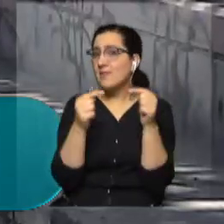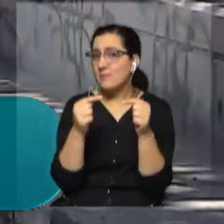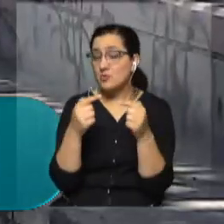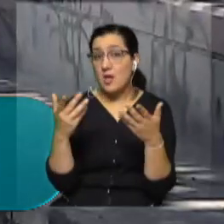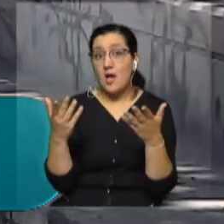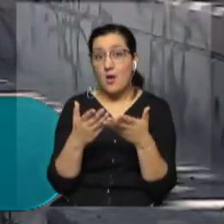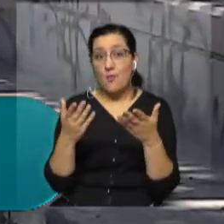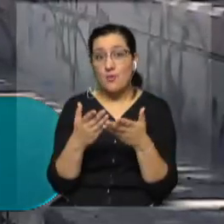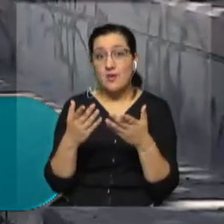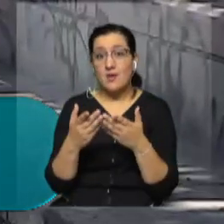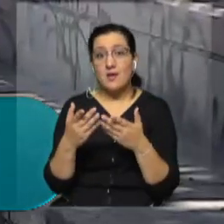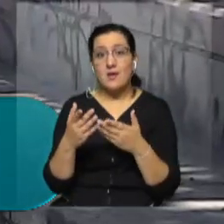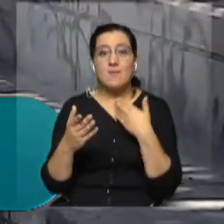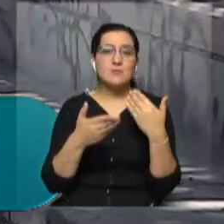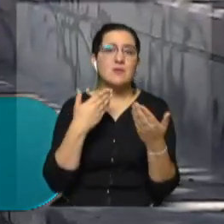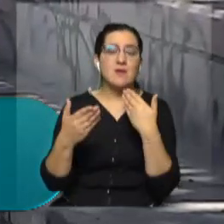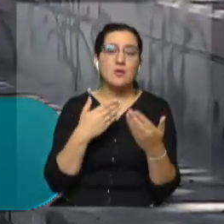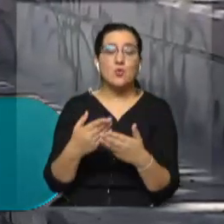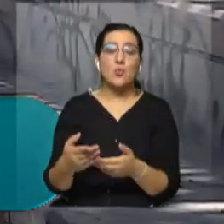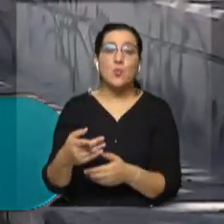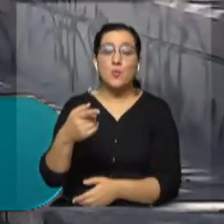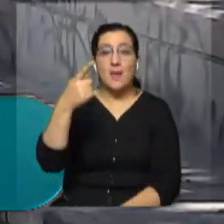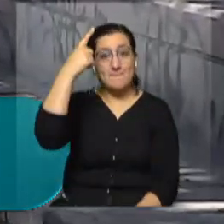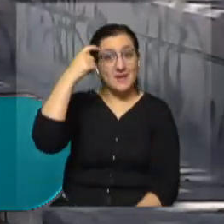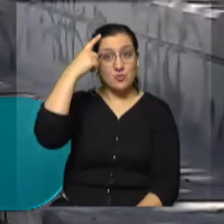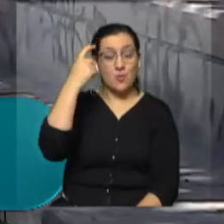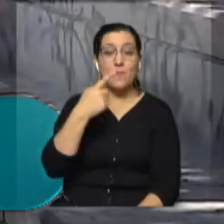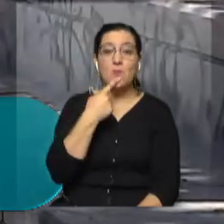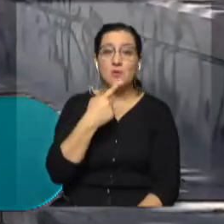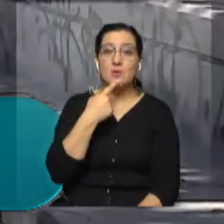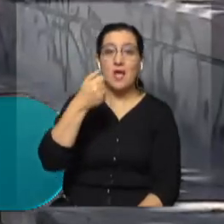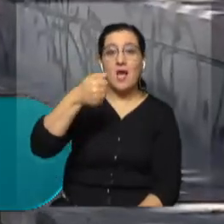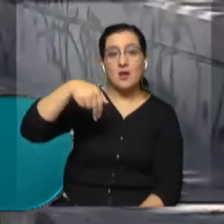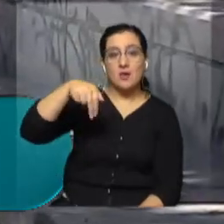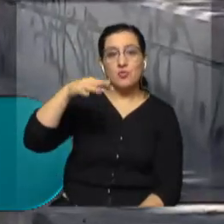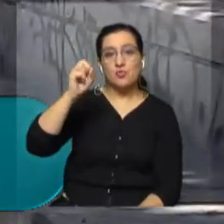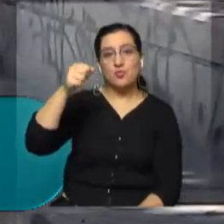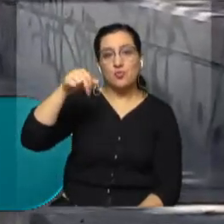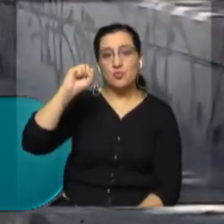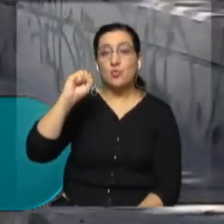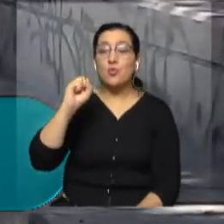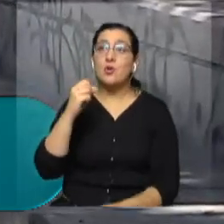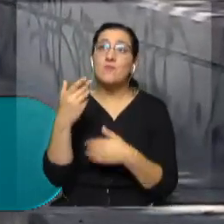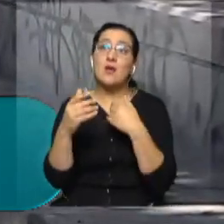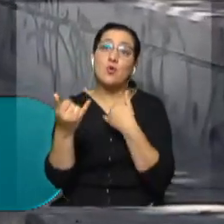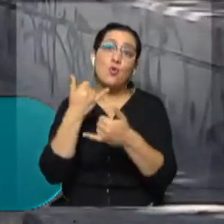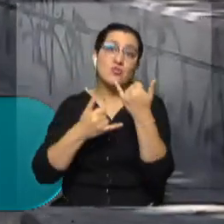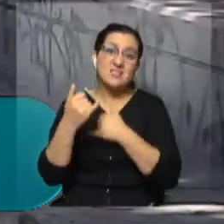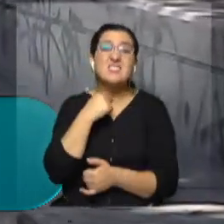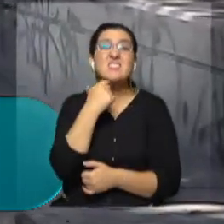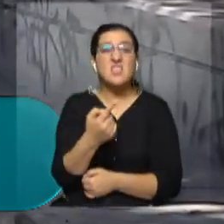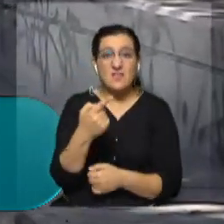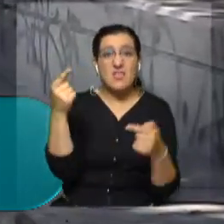ahora nos consignamos a dialogar con un politólogo, es el turno de Antonio Cardarello, que nos va a contar, bueno, de cuánto nos sirven los debates